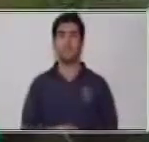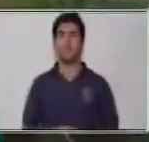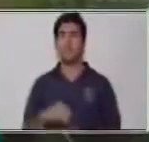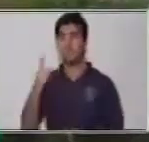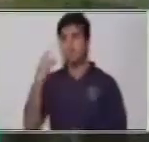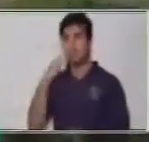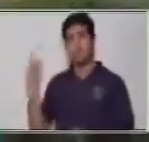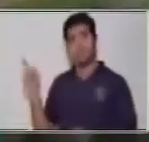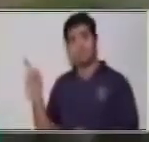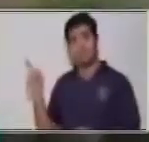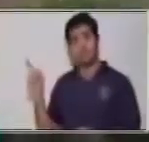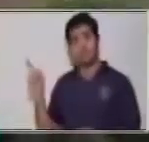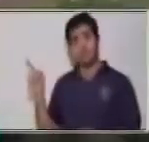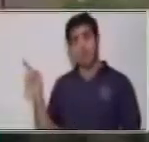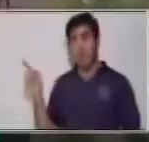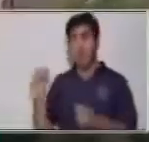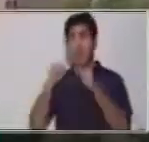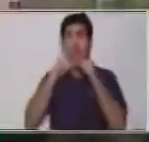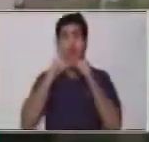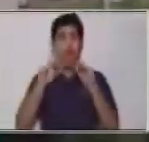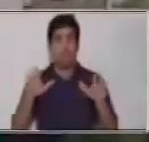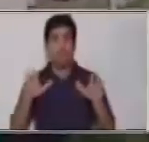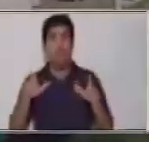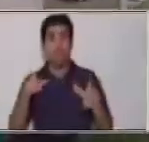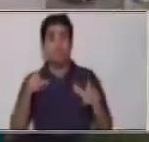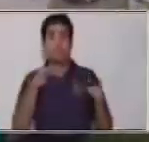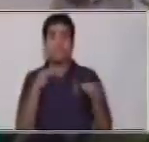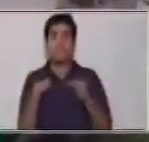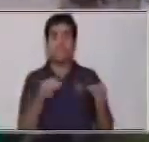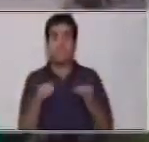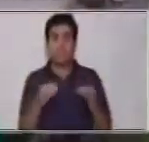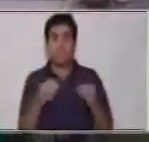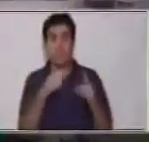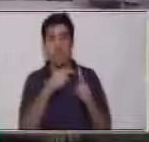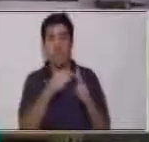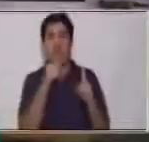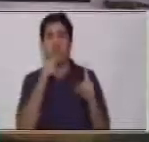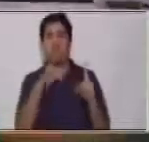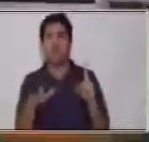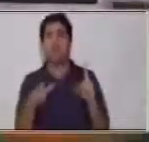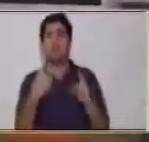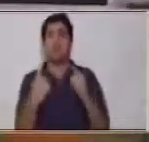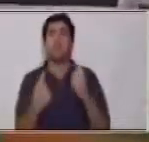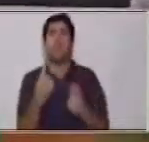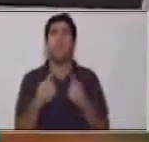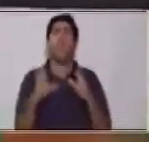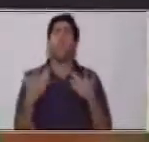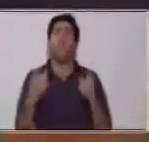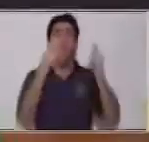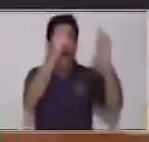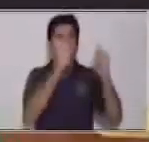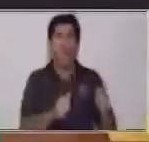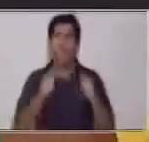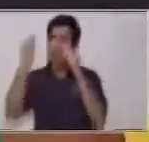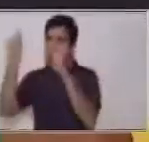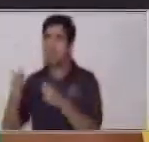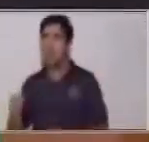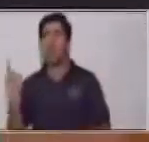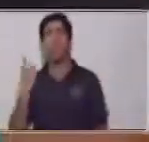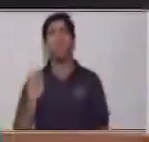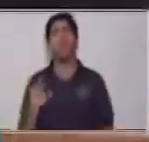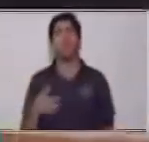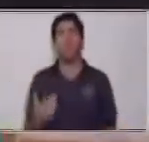están describiendo a un animalito, en este caso un perro. ¿Qué tipo de texto podrá ser? Vamos a ver